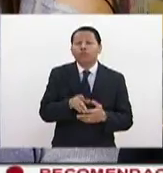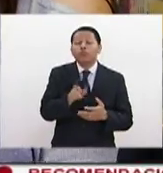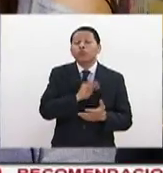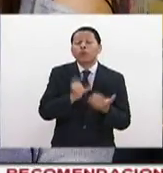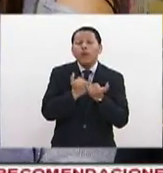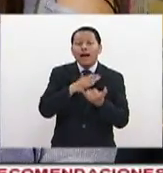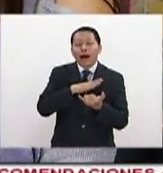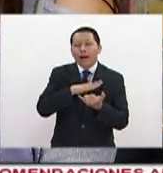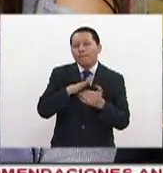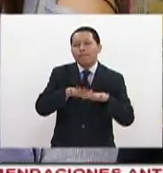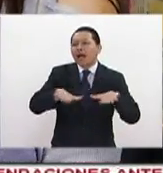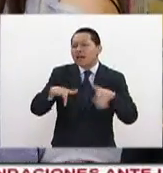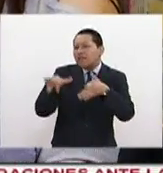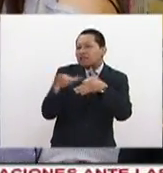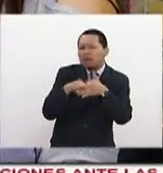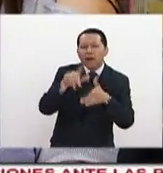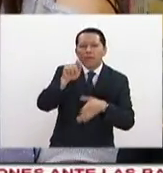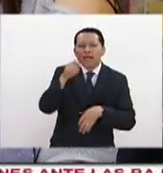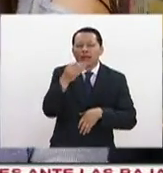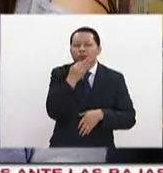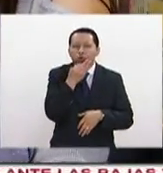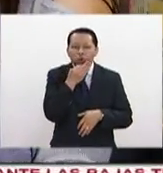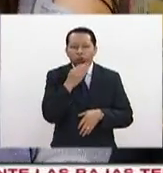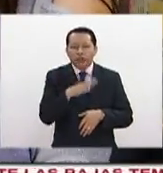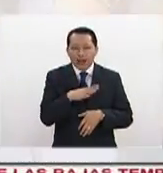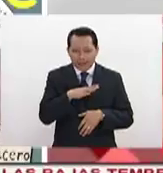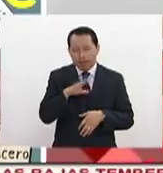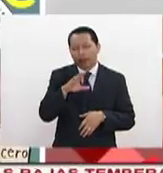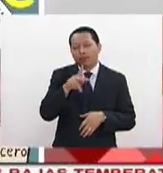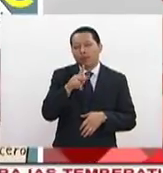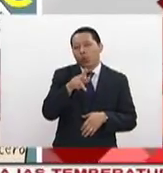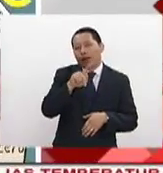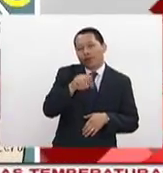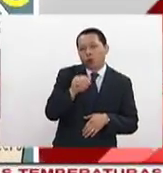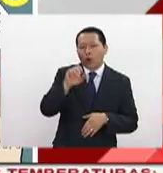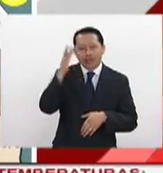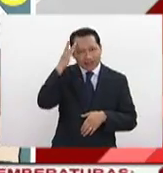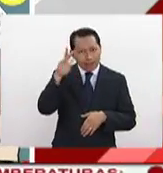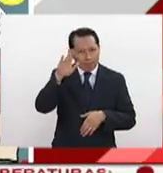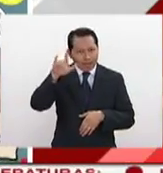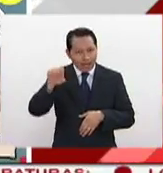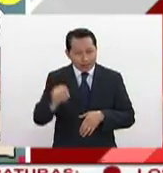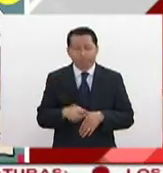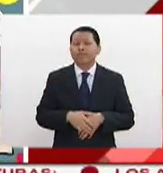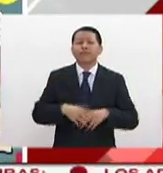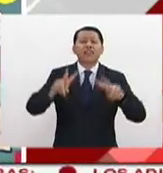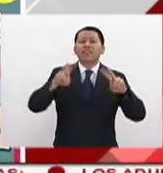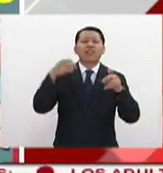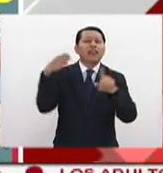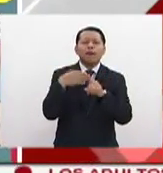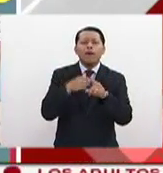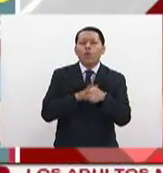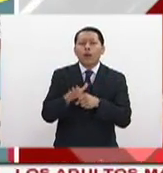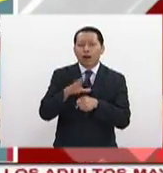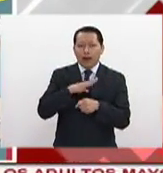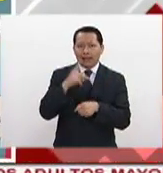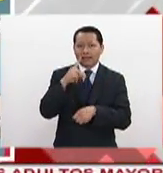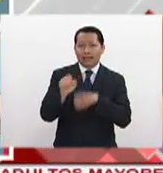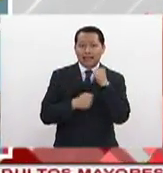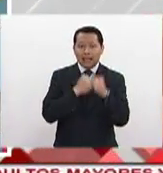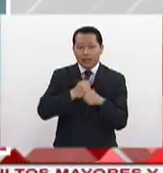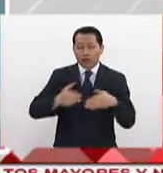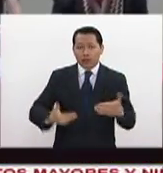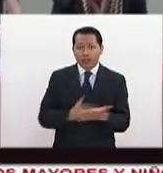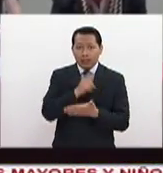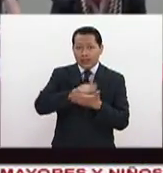Tenemos la playa 20 minutos, el famoso puerto de San Blas. El eje temático de la Fiesta de las Letras en Tepic será el centenario del natalicio